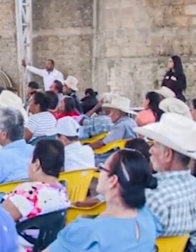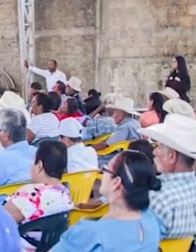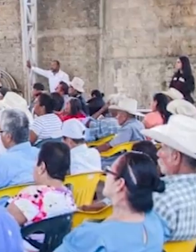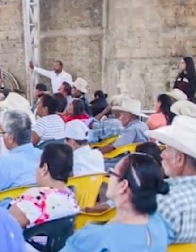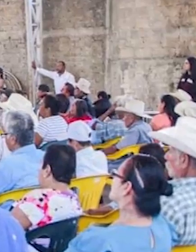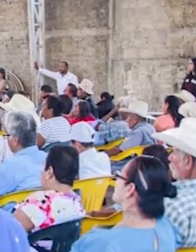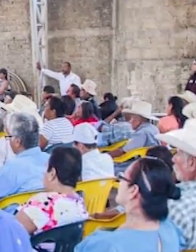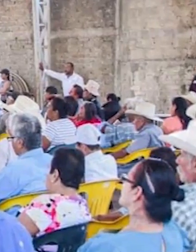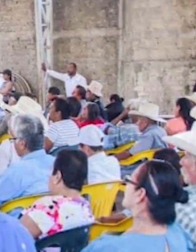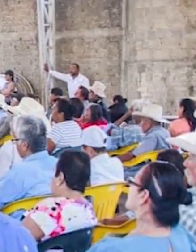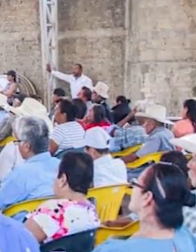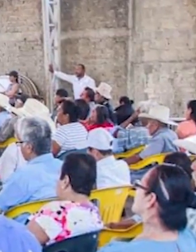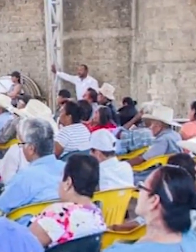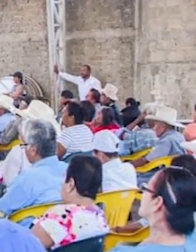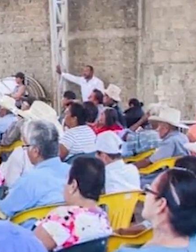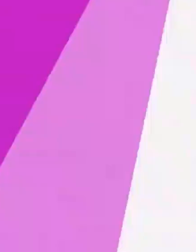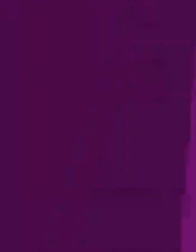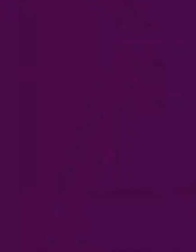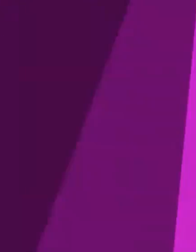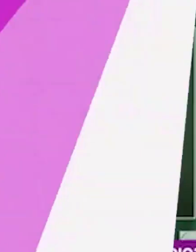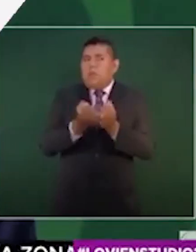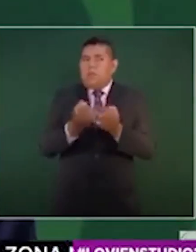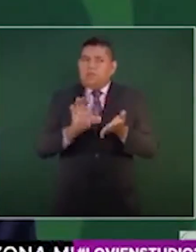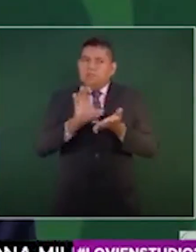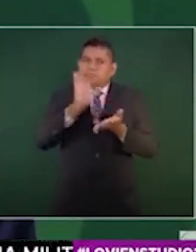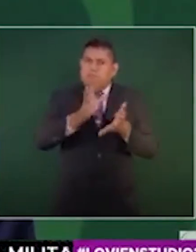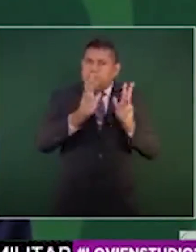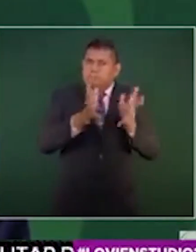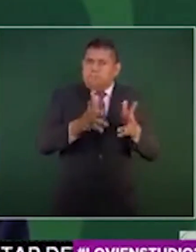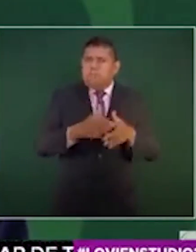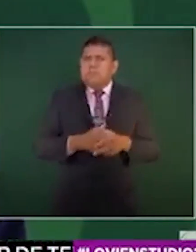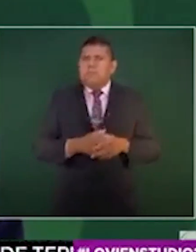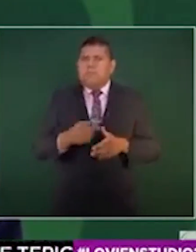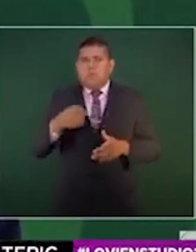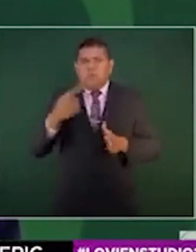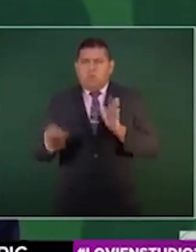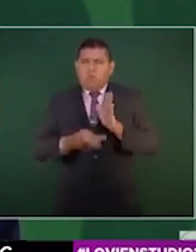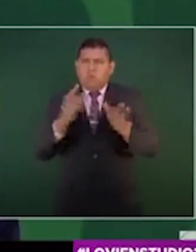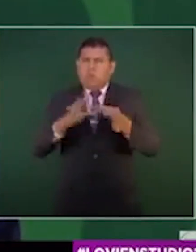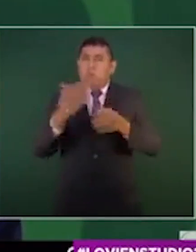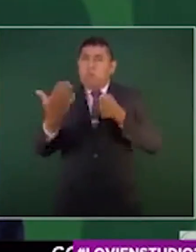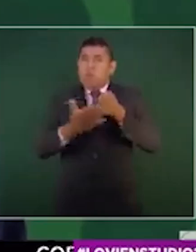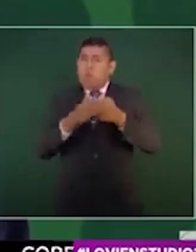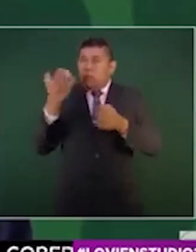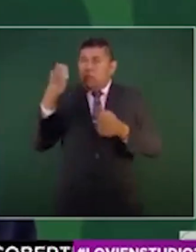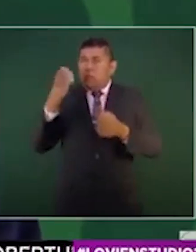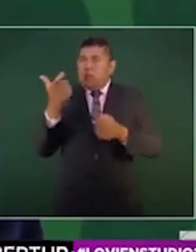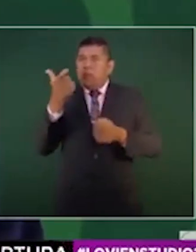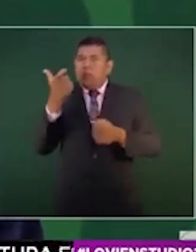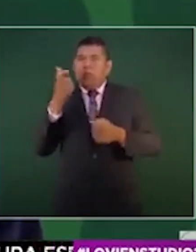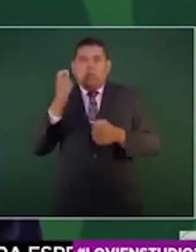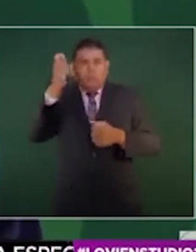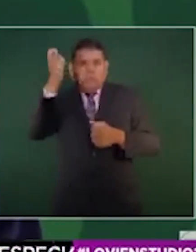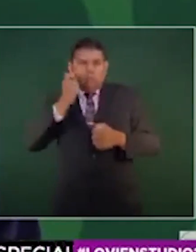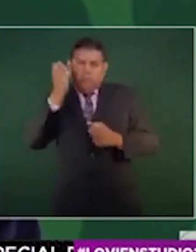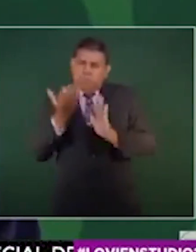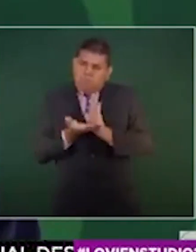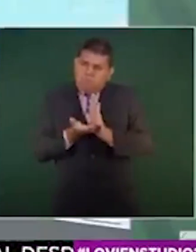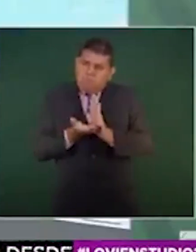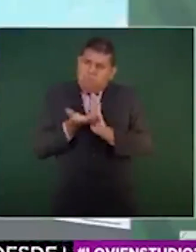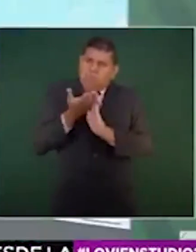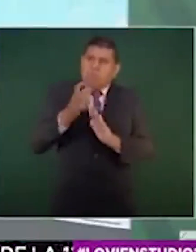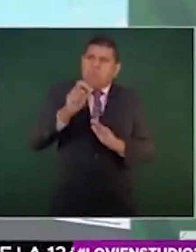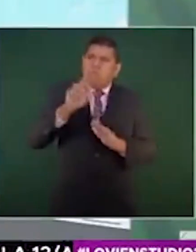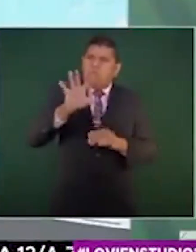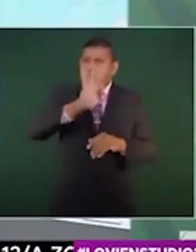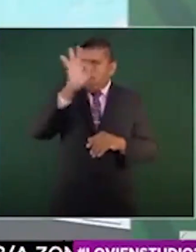adultos mayores con pensión en Nayarit. Repito de que para enero aumenta la pensión 25